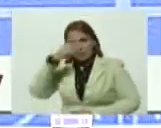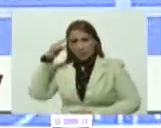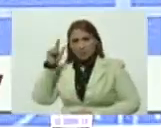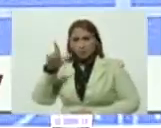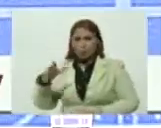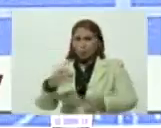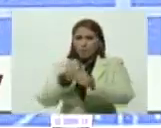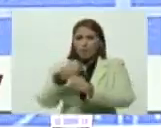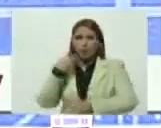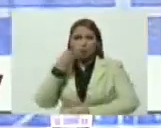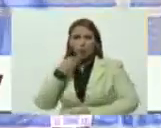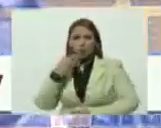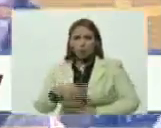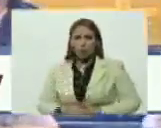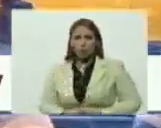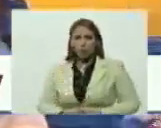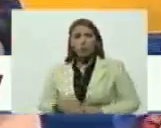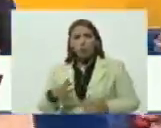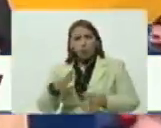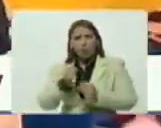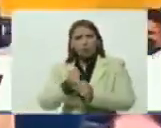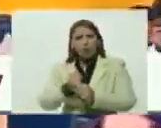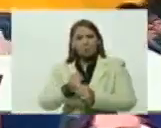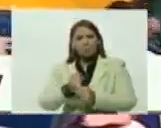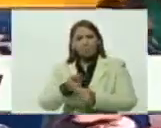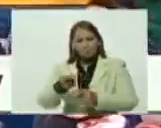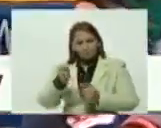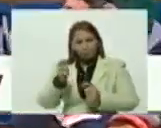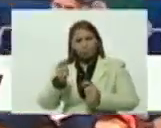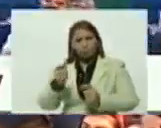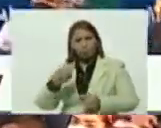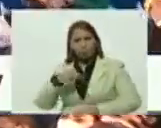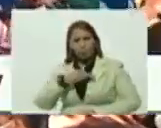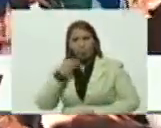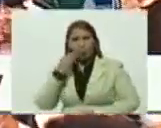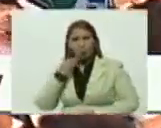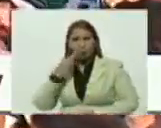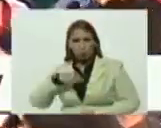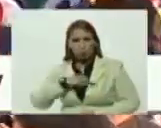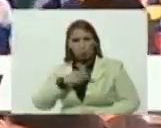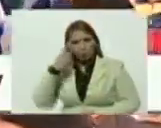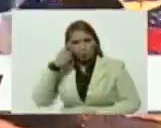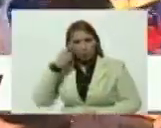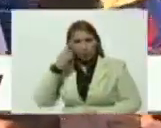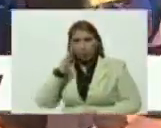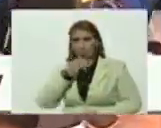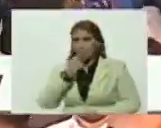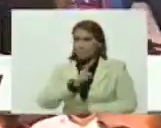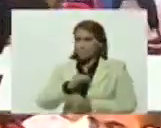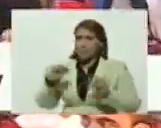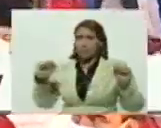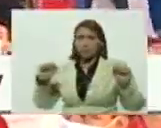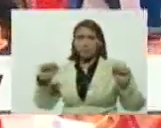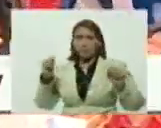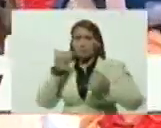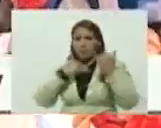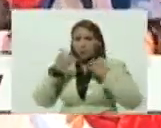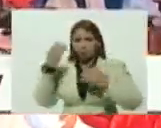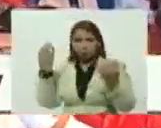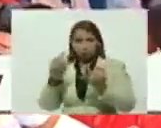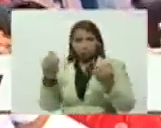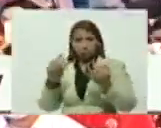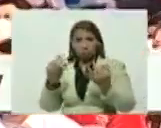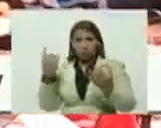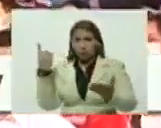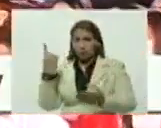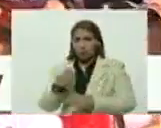esta juventud, por creer en esta juventud, y nosotros sabemos que no tenemos permitido fallar, y seguros deben estar de